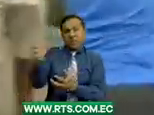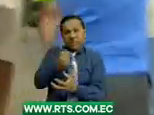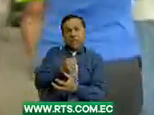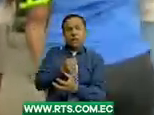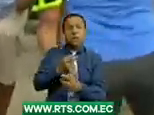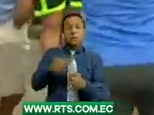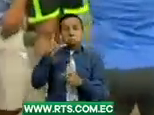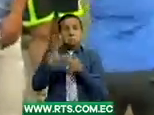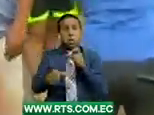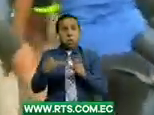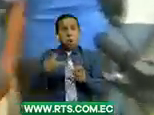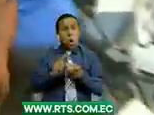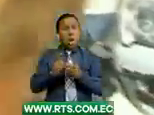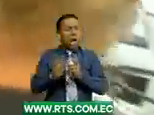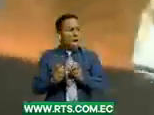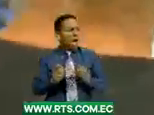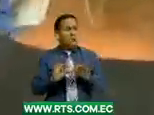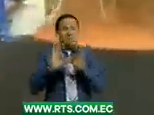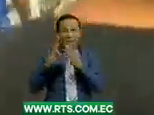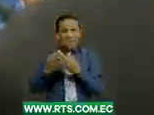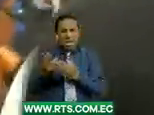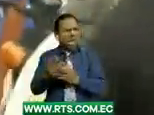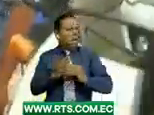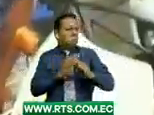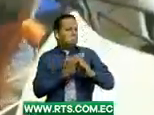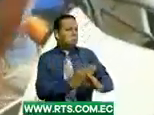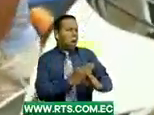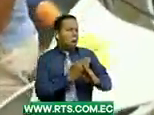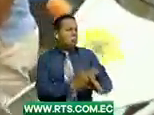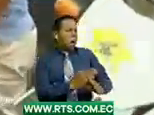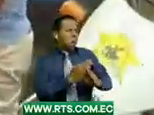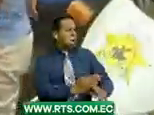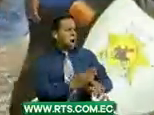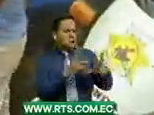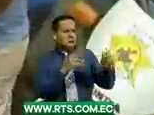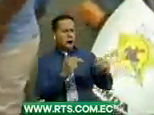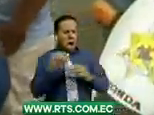Los vecinos y familiares pusieron resistencia inmediatamente.